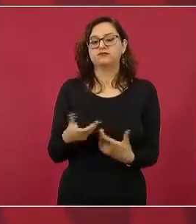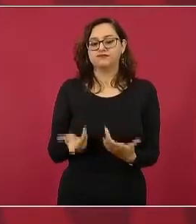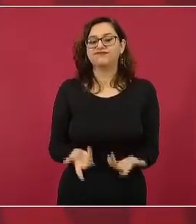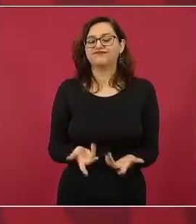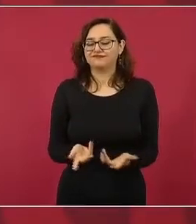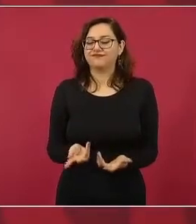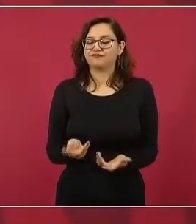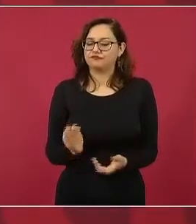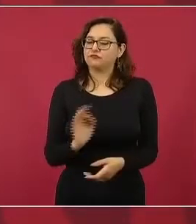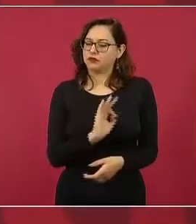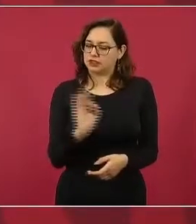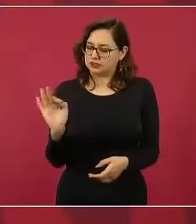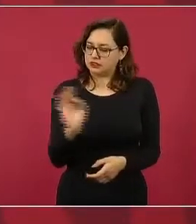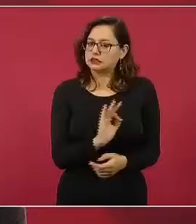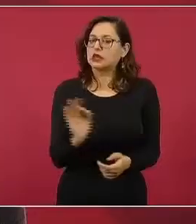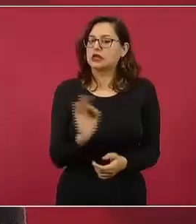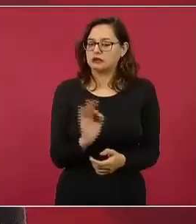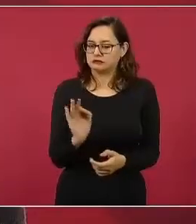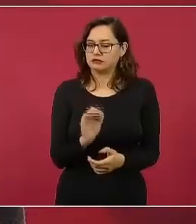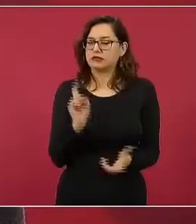actos antidemocráticos.